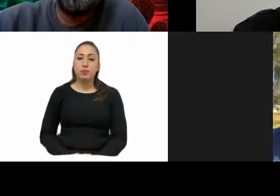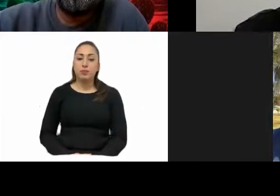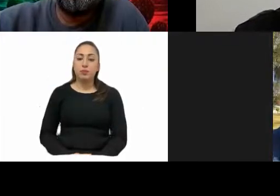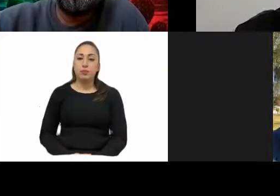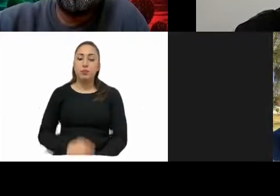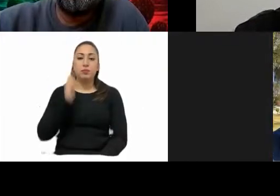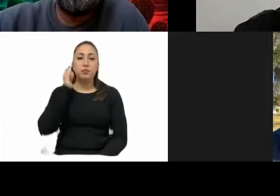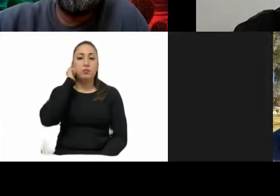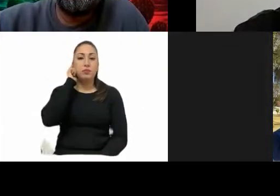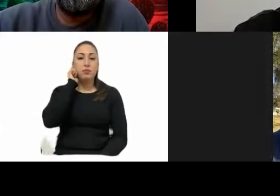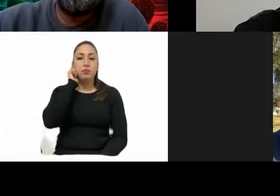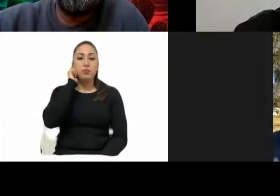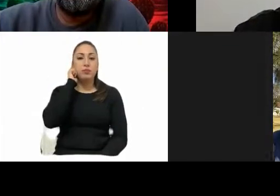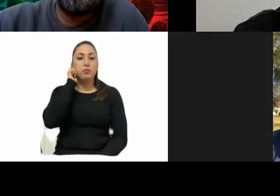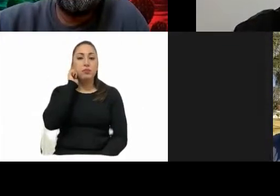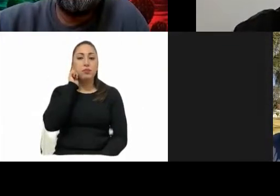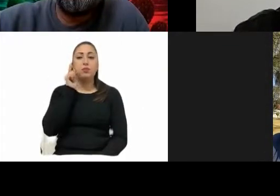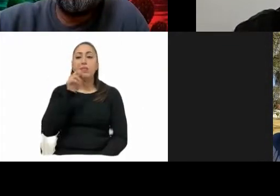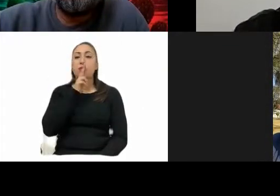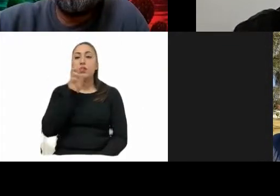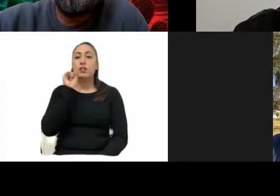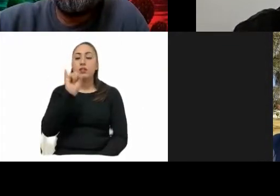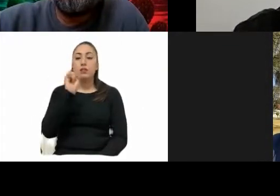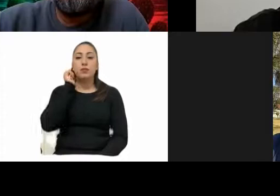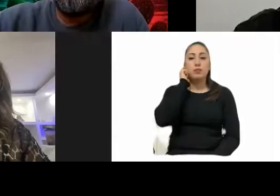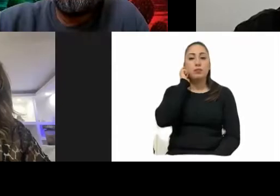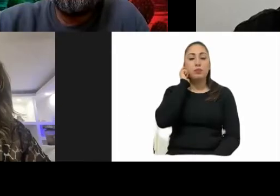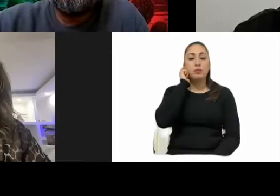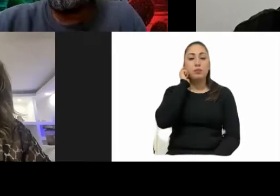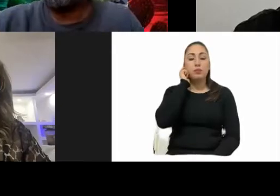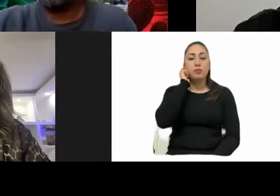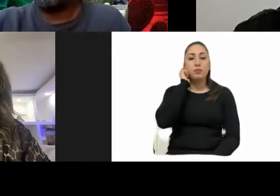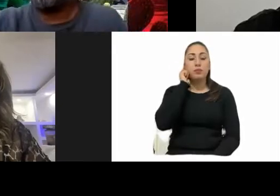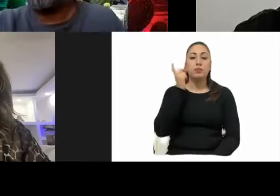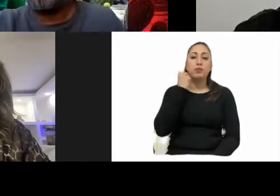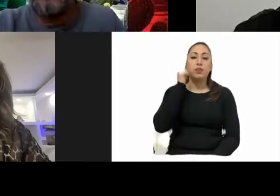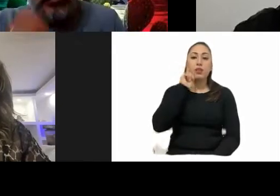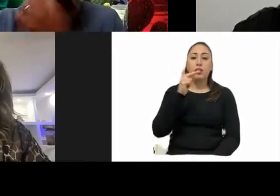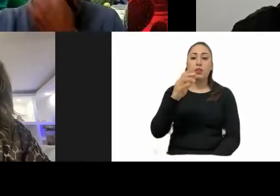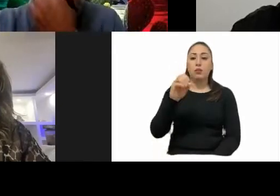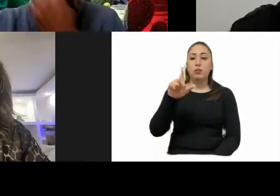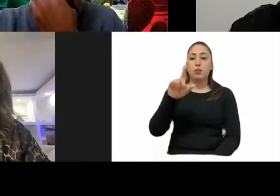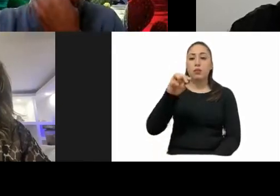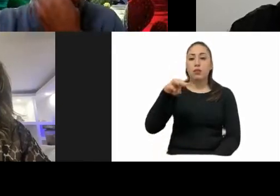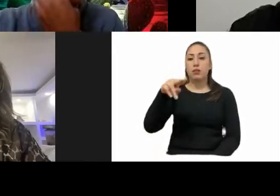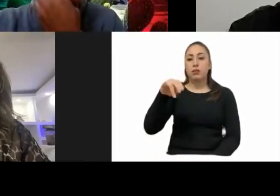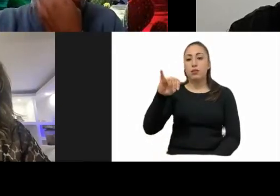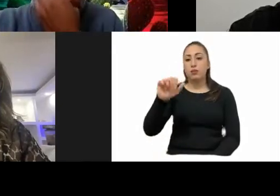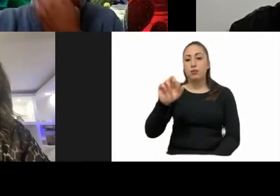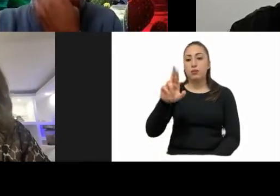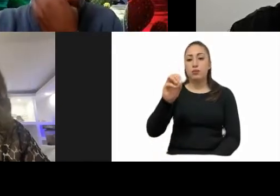Ricardo Rubio en pro. Diputada Polimia Romana Sierra. Polimia Romana a favor.